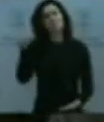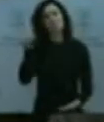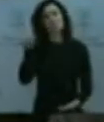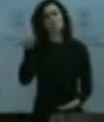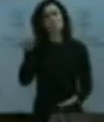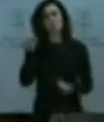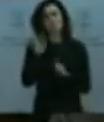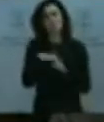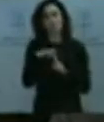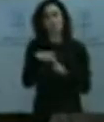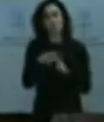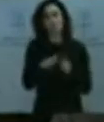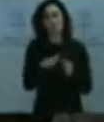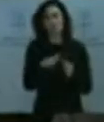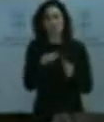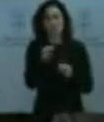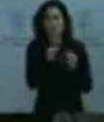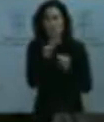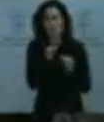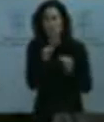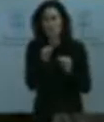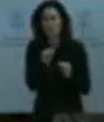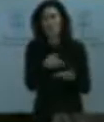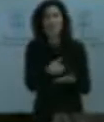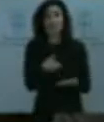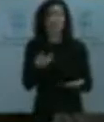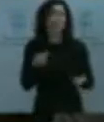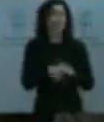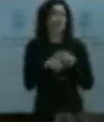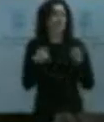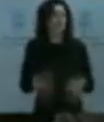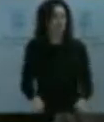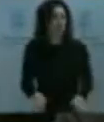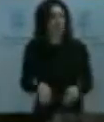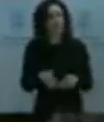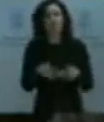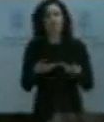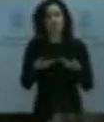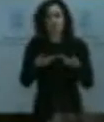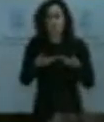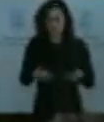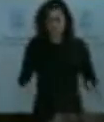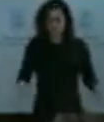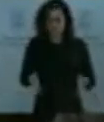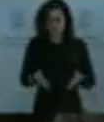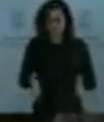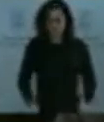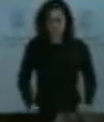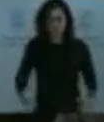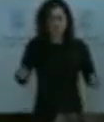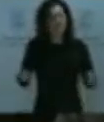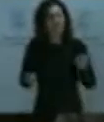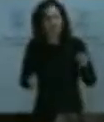mal gestionados, perdidos, no van a salir del bolsillo del presidente ni de los consejeros del Gobierno